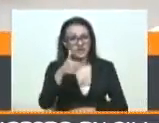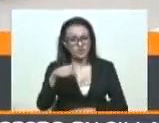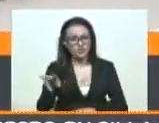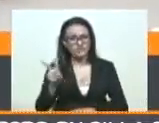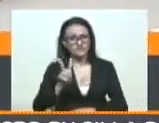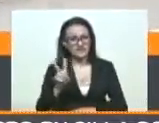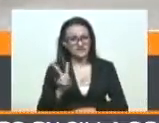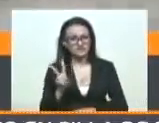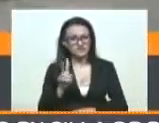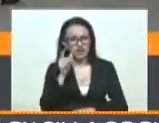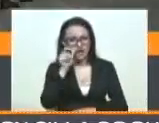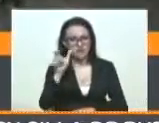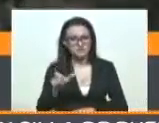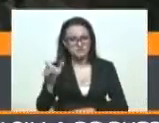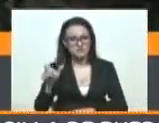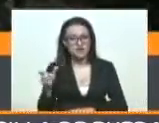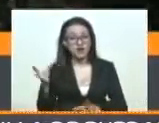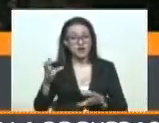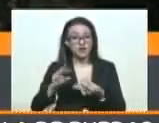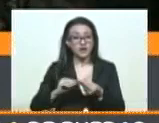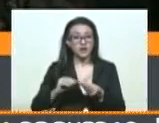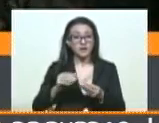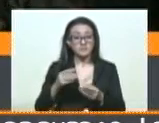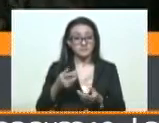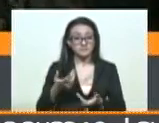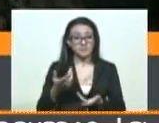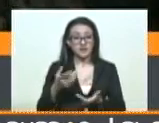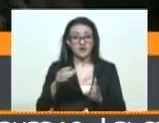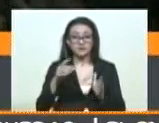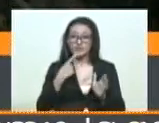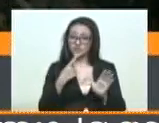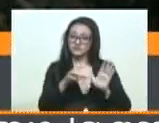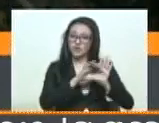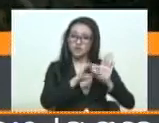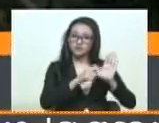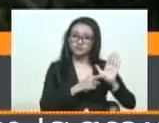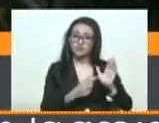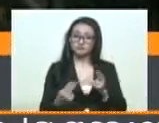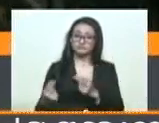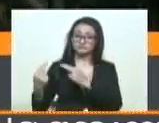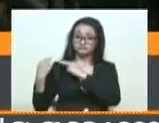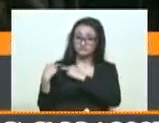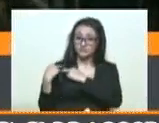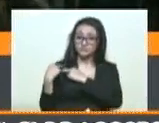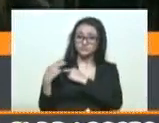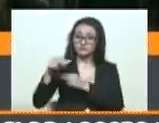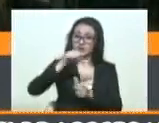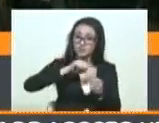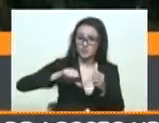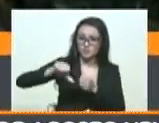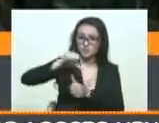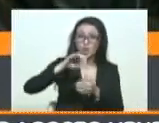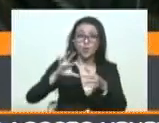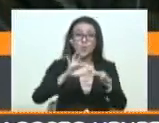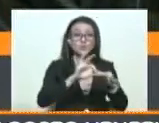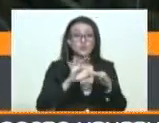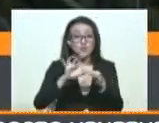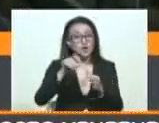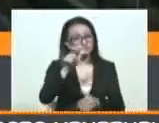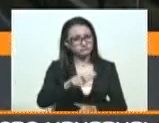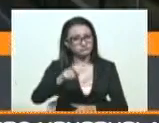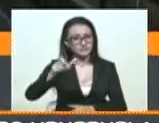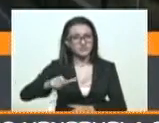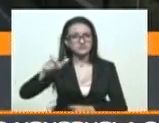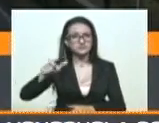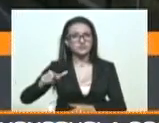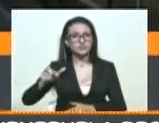venezolano, acorde con los principios constitucionales de corresponsabilidad y de la unión cívico-militar,